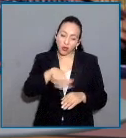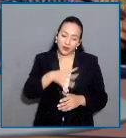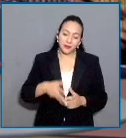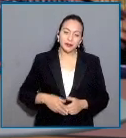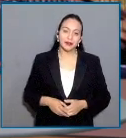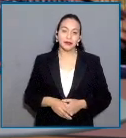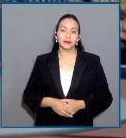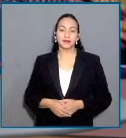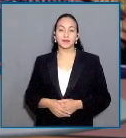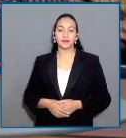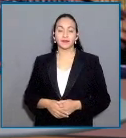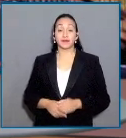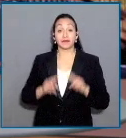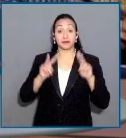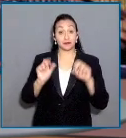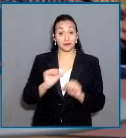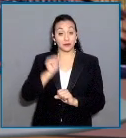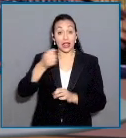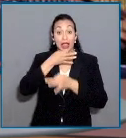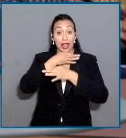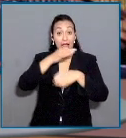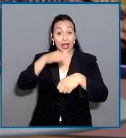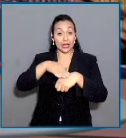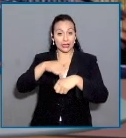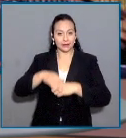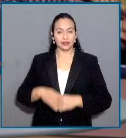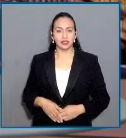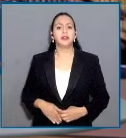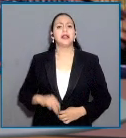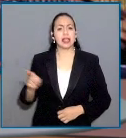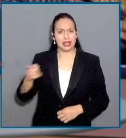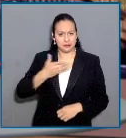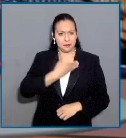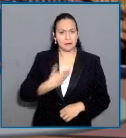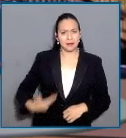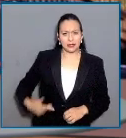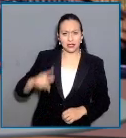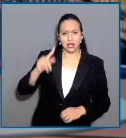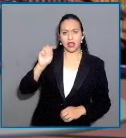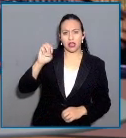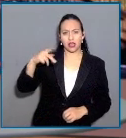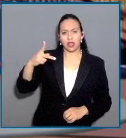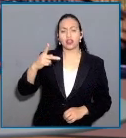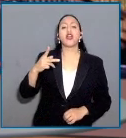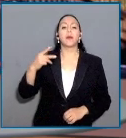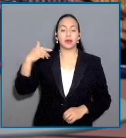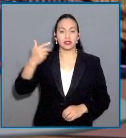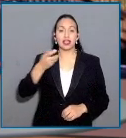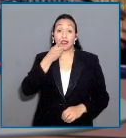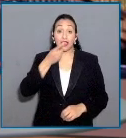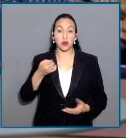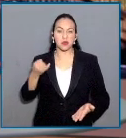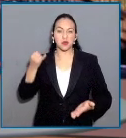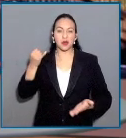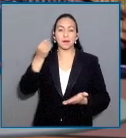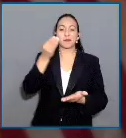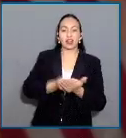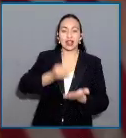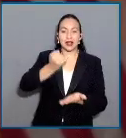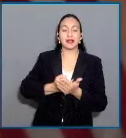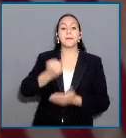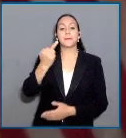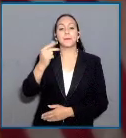Y en más temas, le informamos que si bien el presidente Trump había anunciado la imposición de aranceles de 25% a las